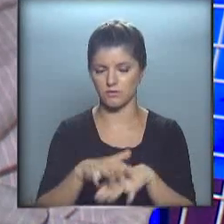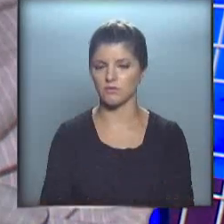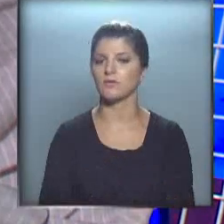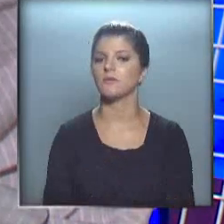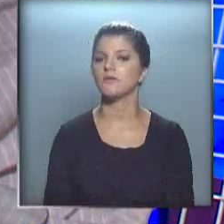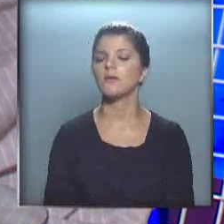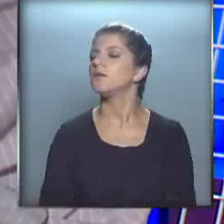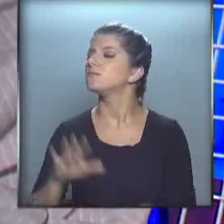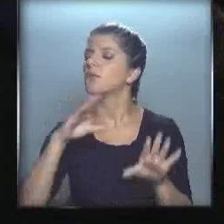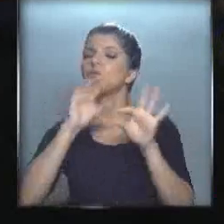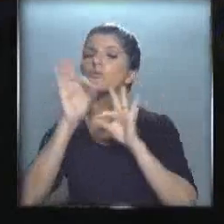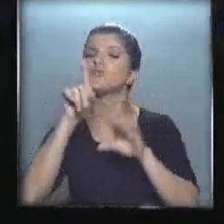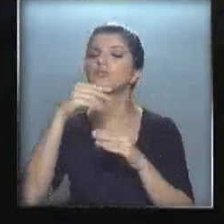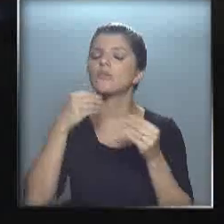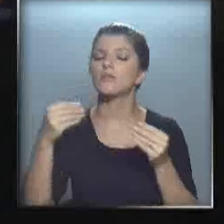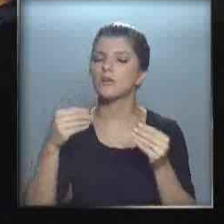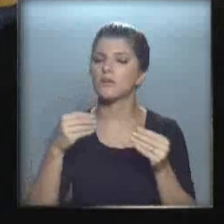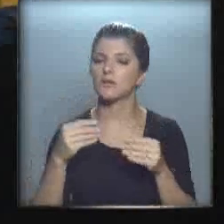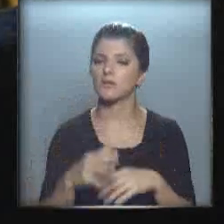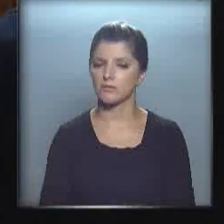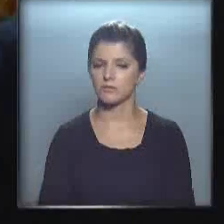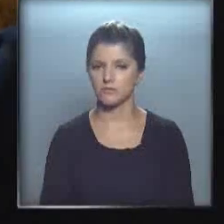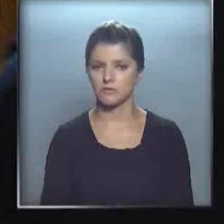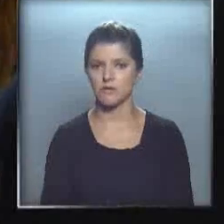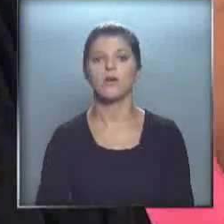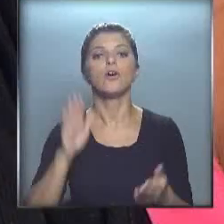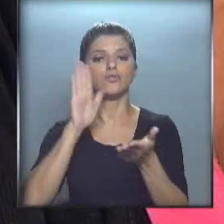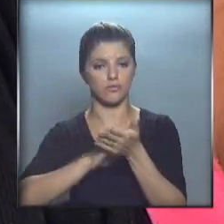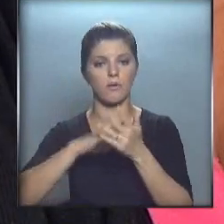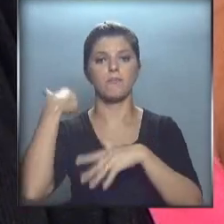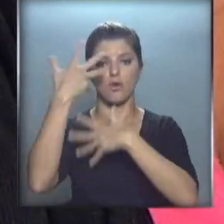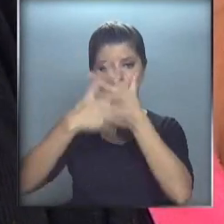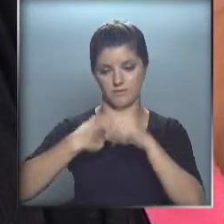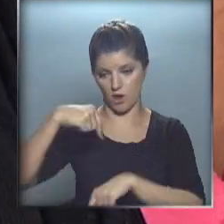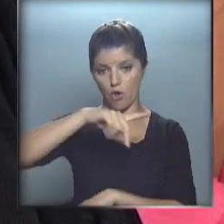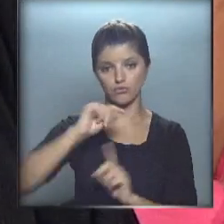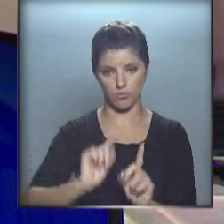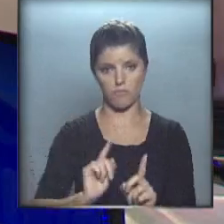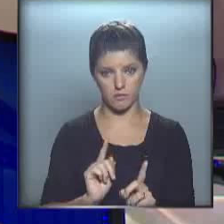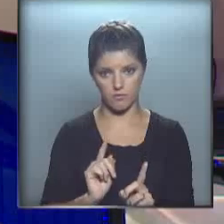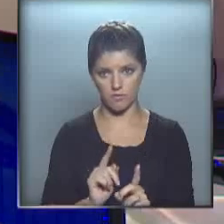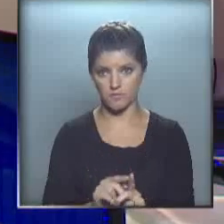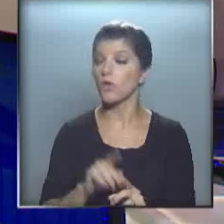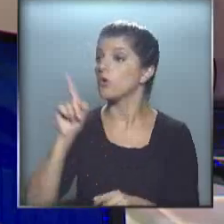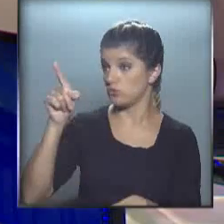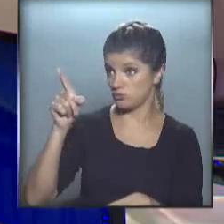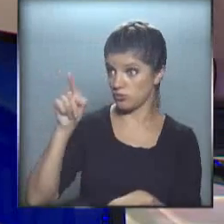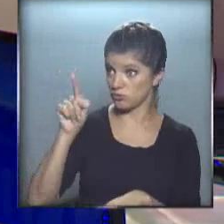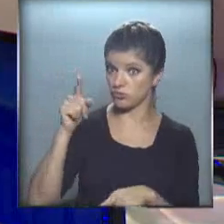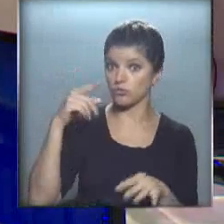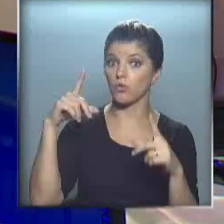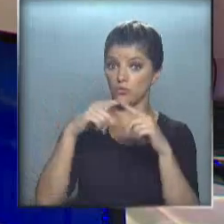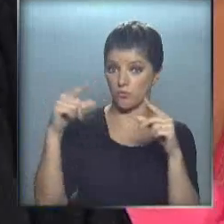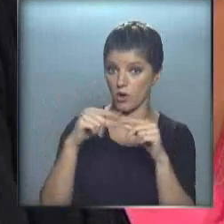el proyecto? En particular es violencia de nosotros. ¿Y eso los chicos de Maswich, la 14,